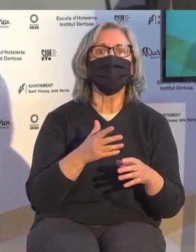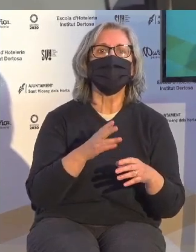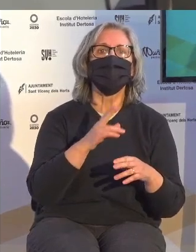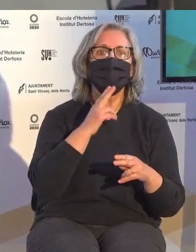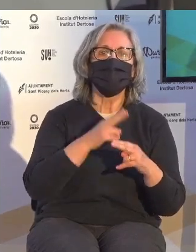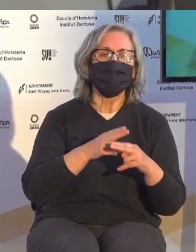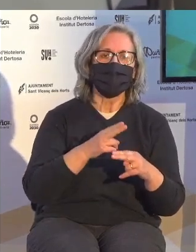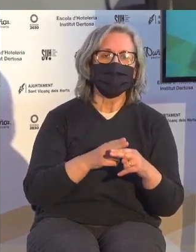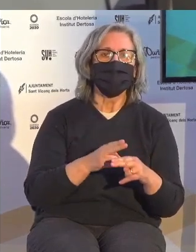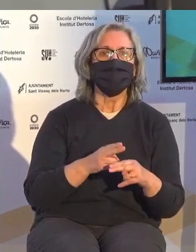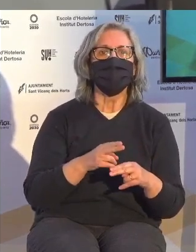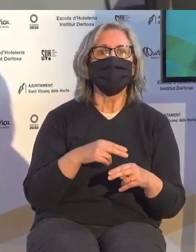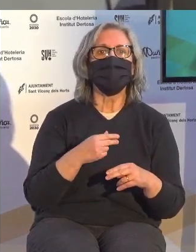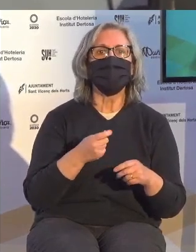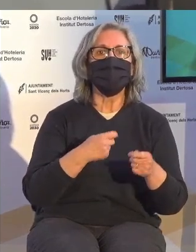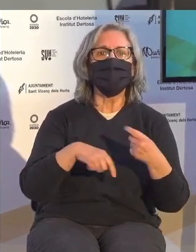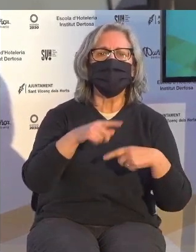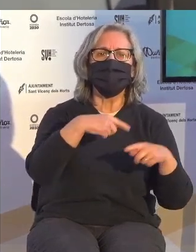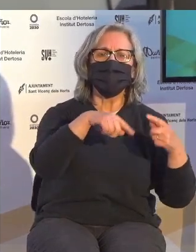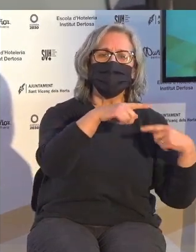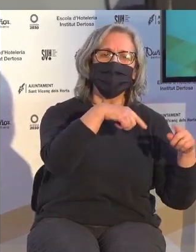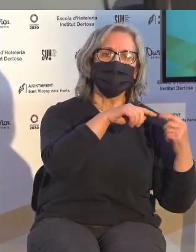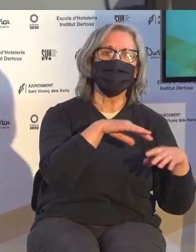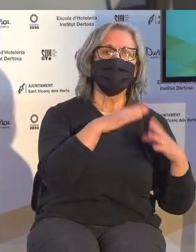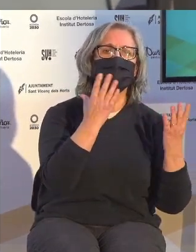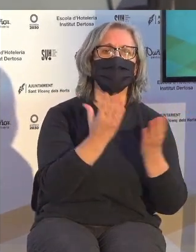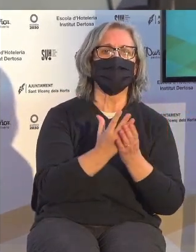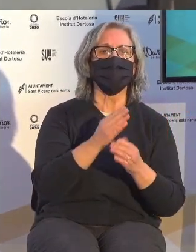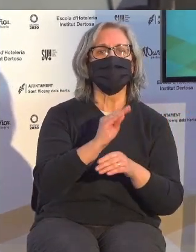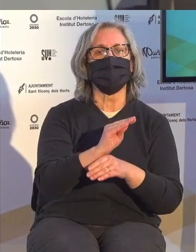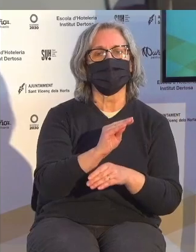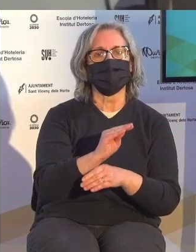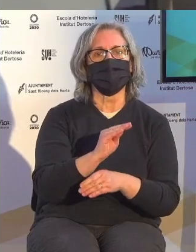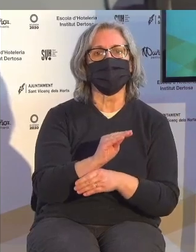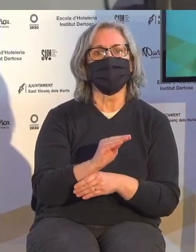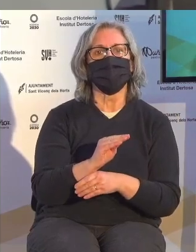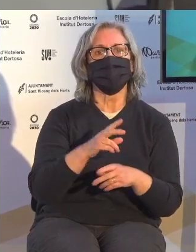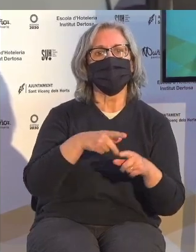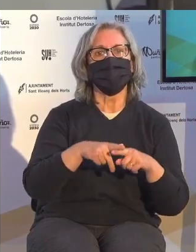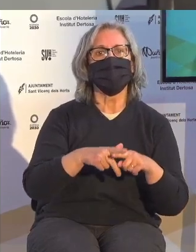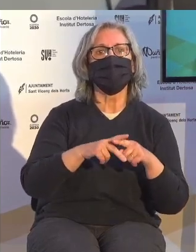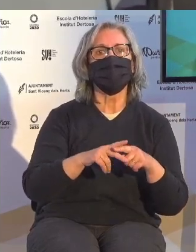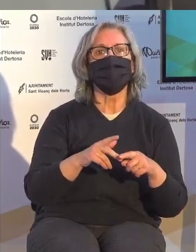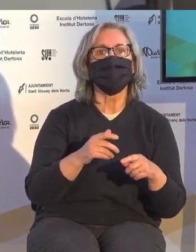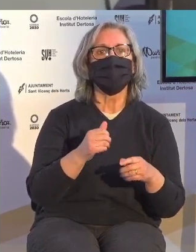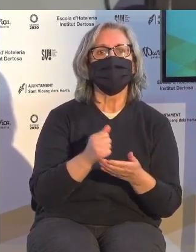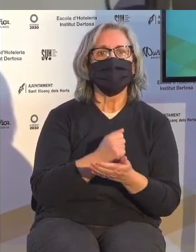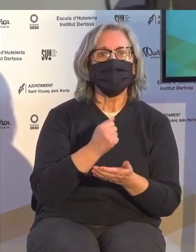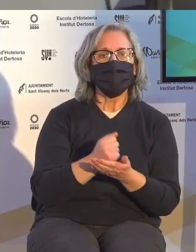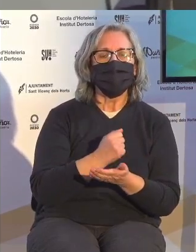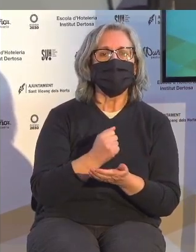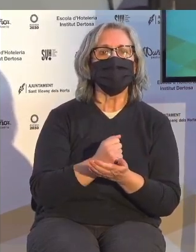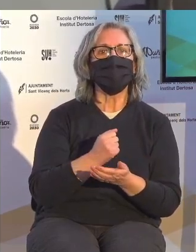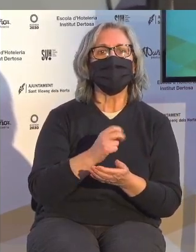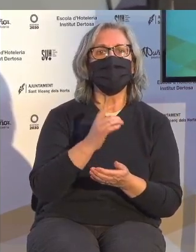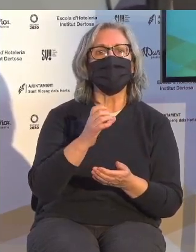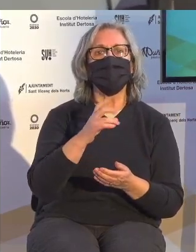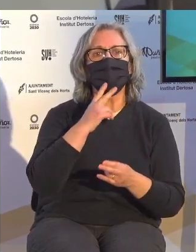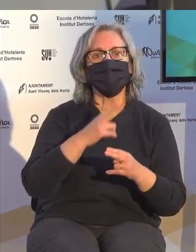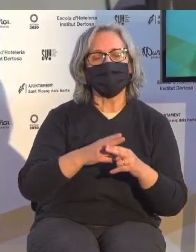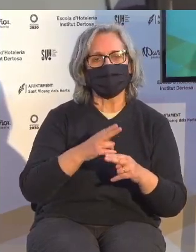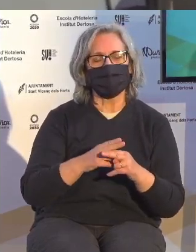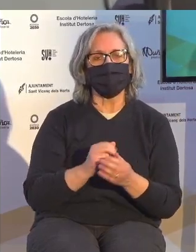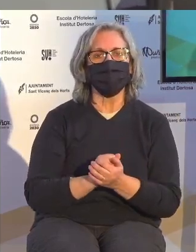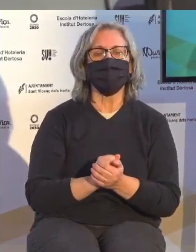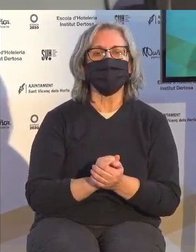clases magistrales y advenimiento es por tanto tal que es la tasca educativa en diferentes localidades de europa donde frecuenta y